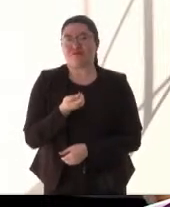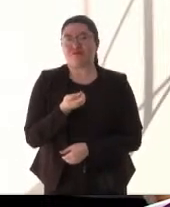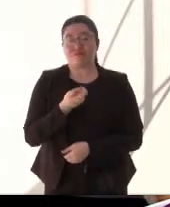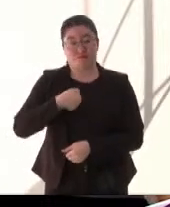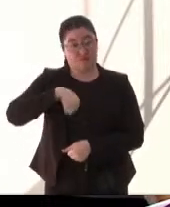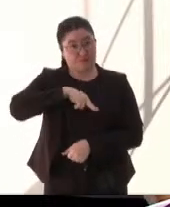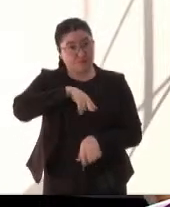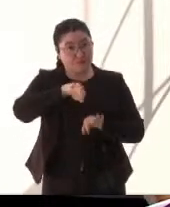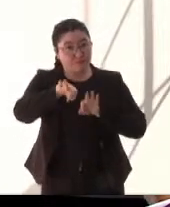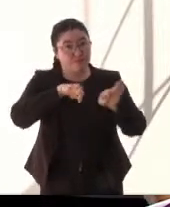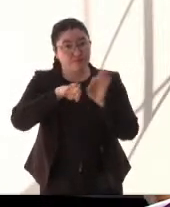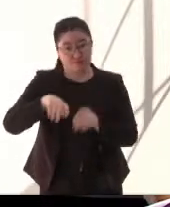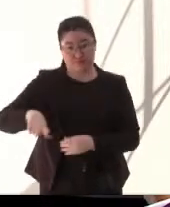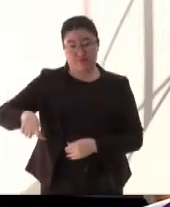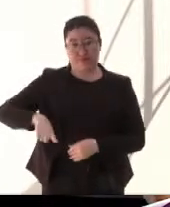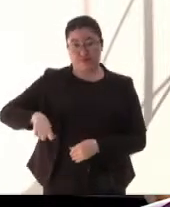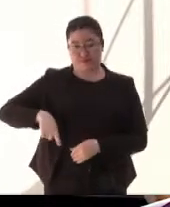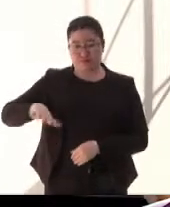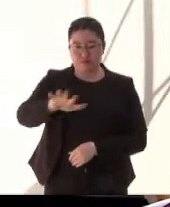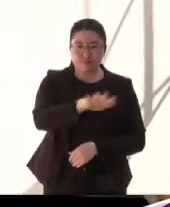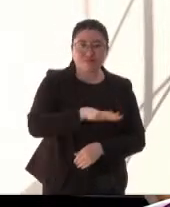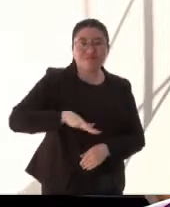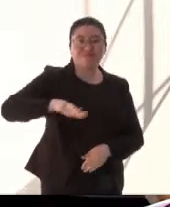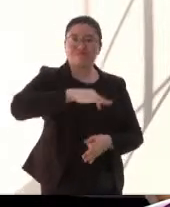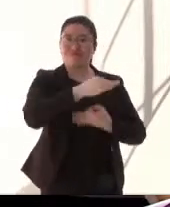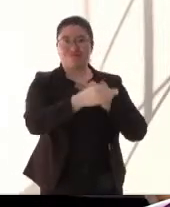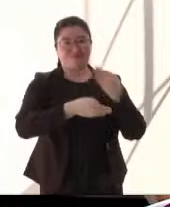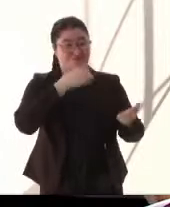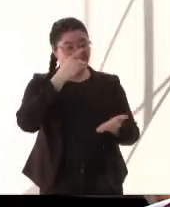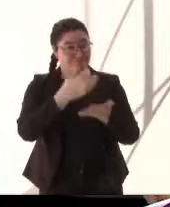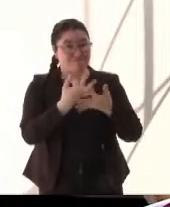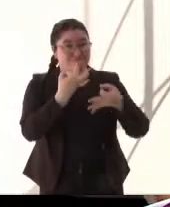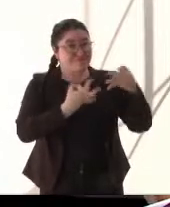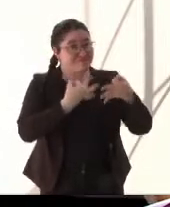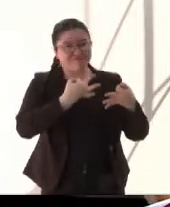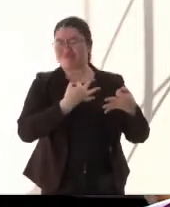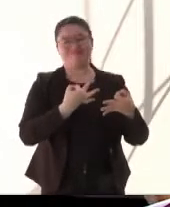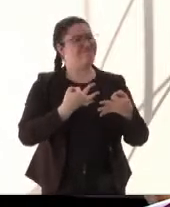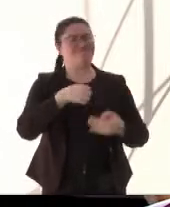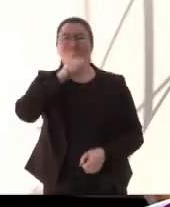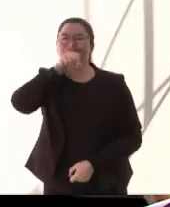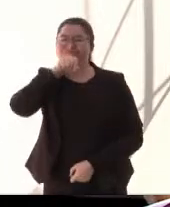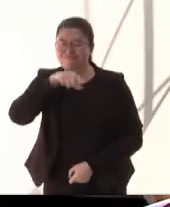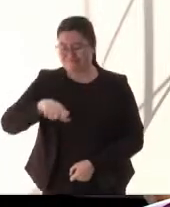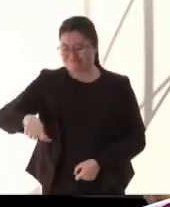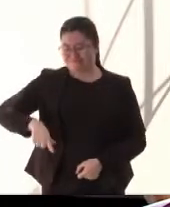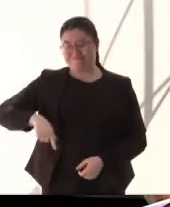o sea, no solamente la fiscalía, es el gobierno de la Ciudad de México, es